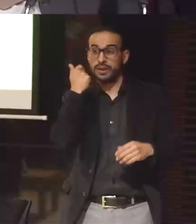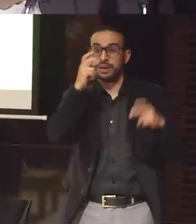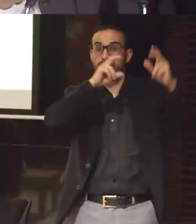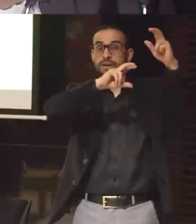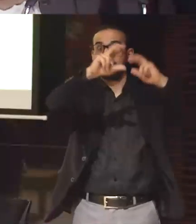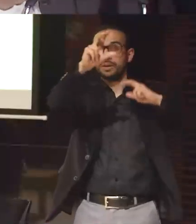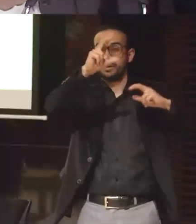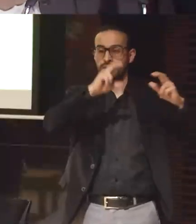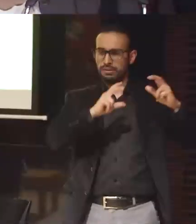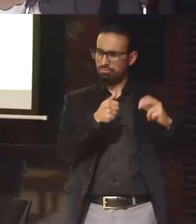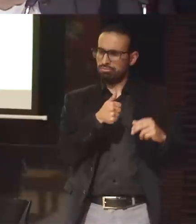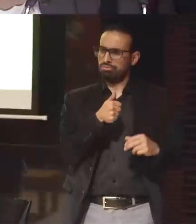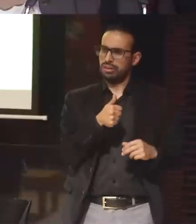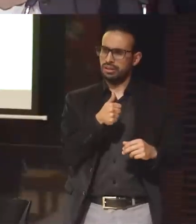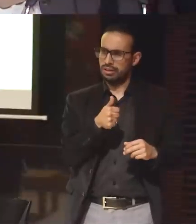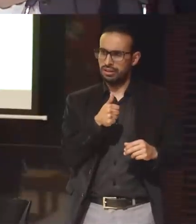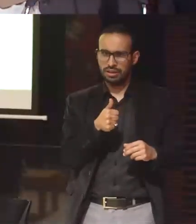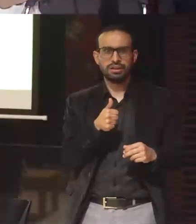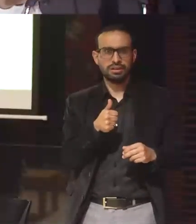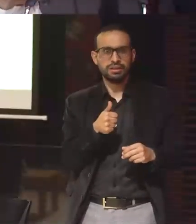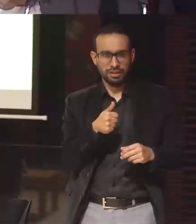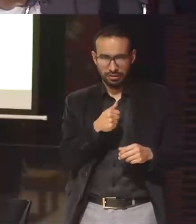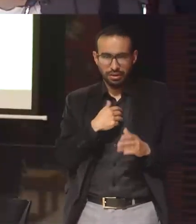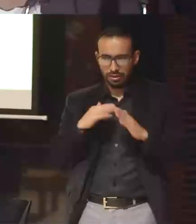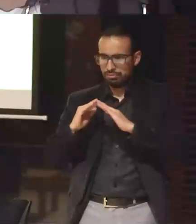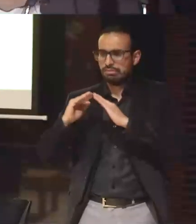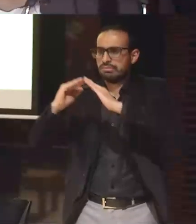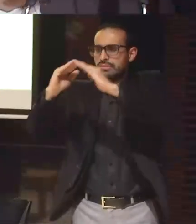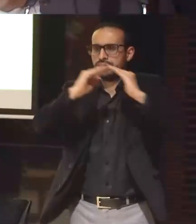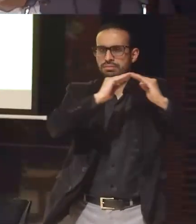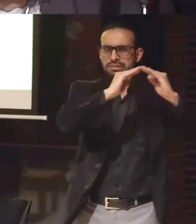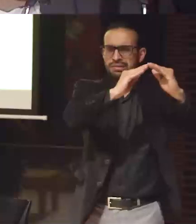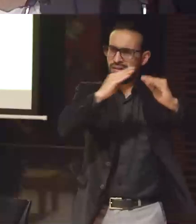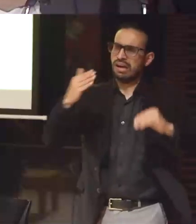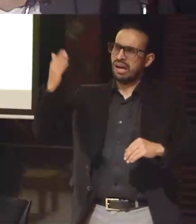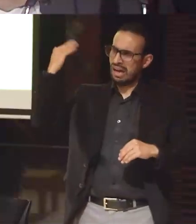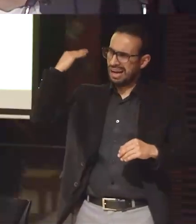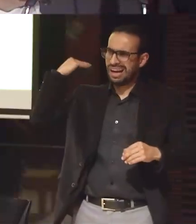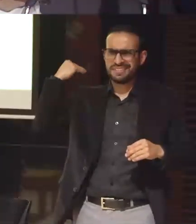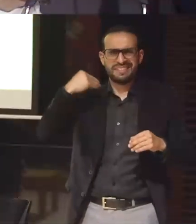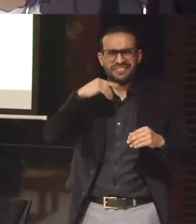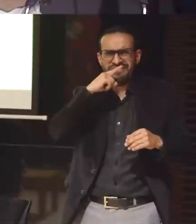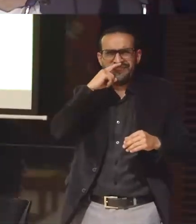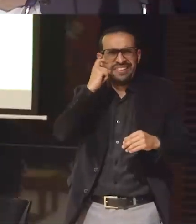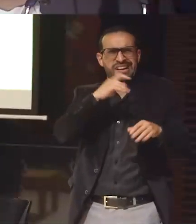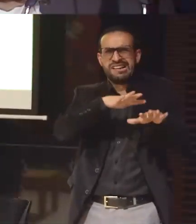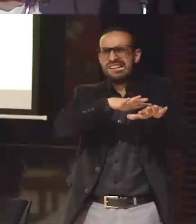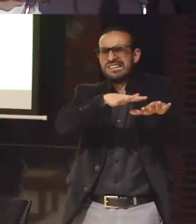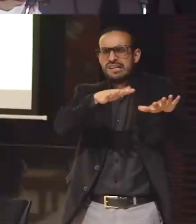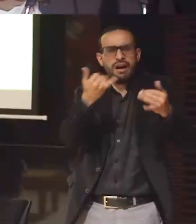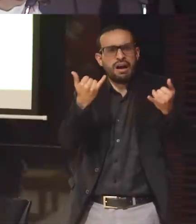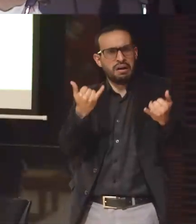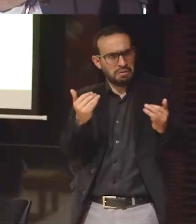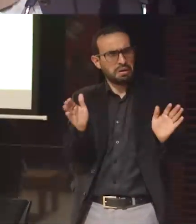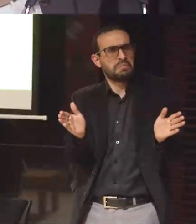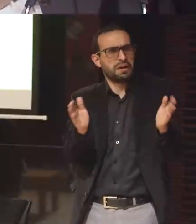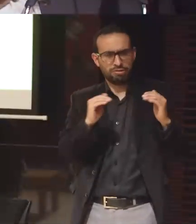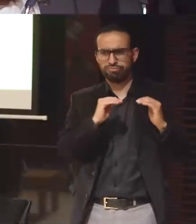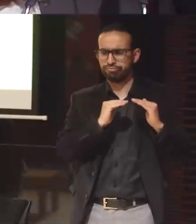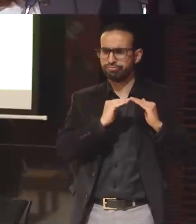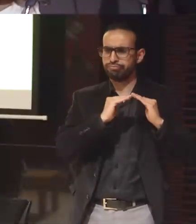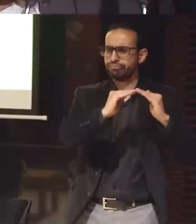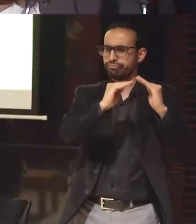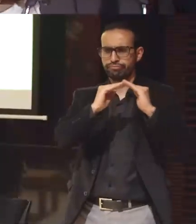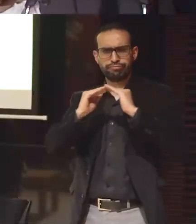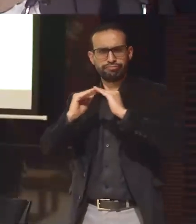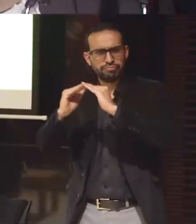ciudad literalmente, con mis ladrillos. Yo llegué acá, al principio era un barrio de invasión, esto luego empezó a evolucionar, pero nosotros construimos esta ciudad. Ese